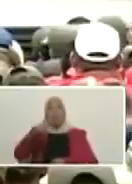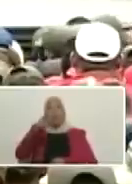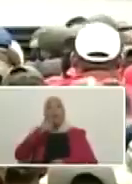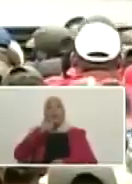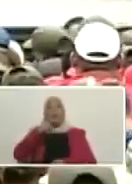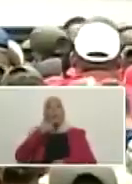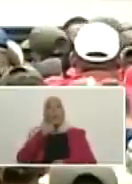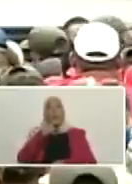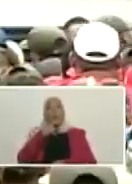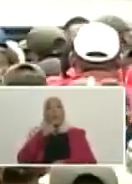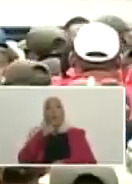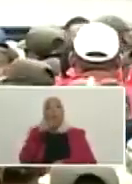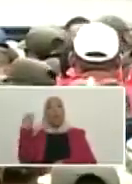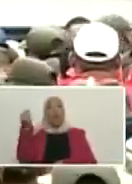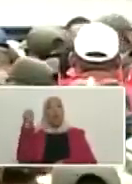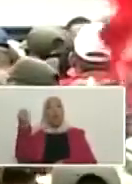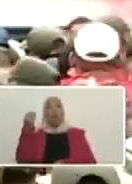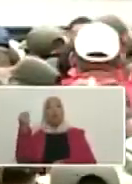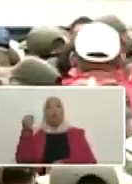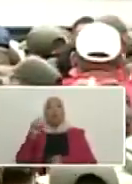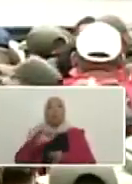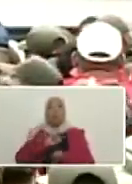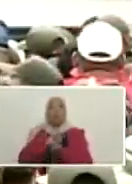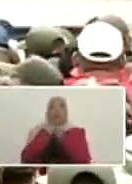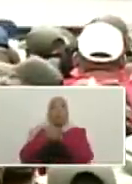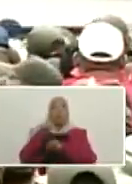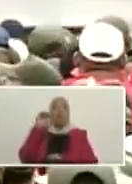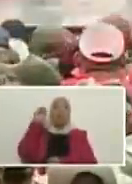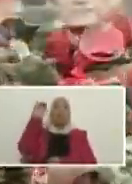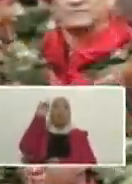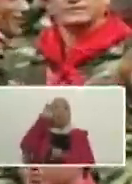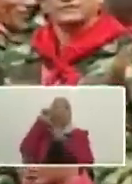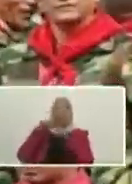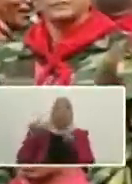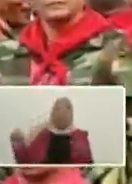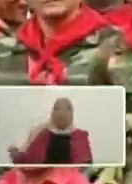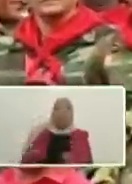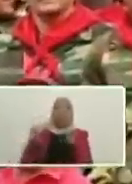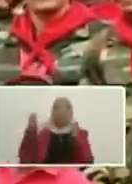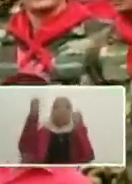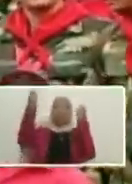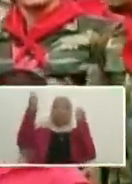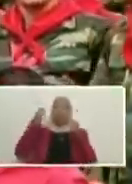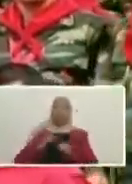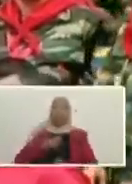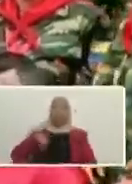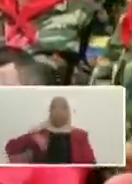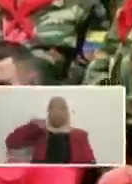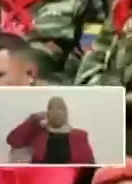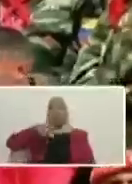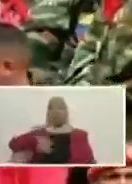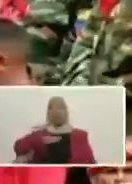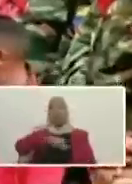es la generación heredera de las glorias de nuestra